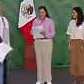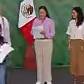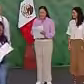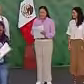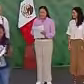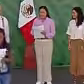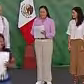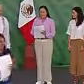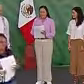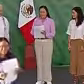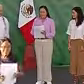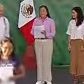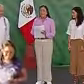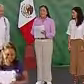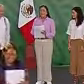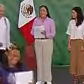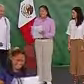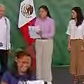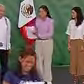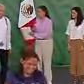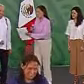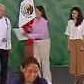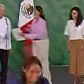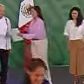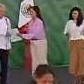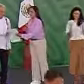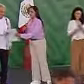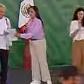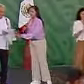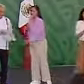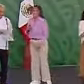Y Elsa Casarrubias Santos.